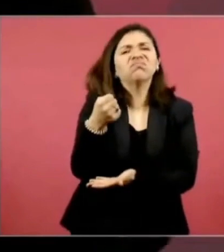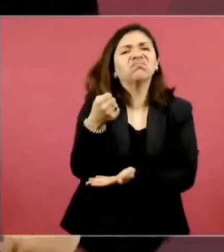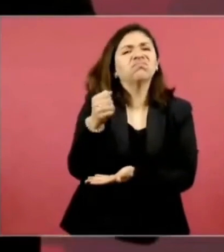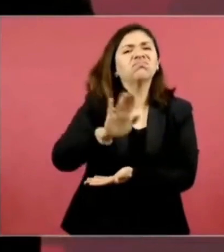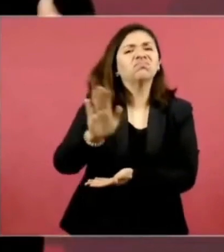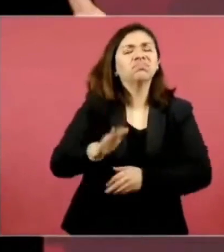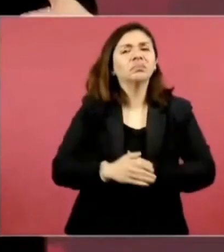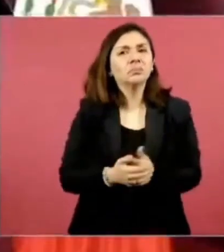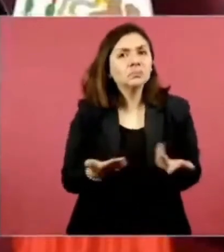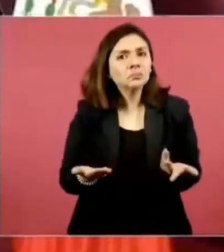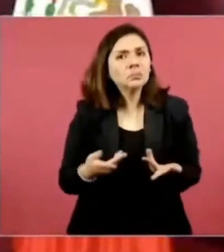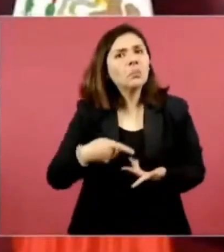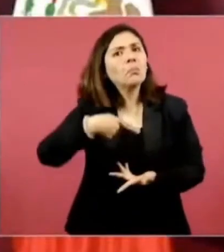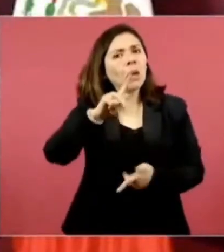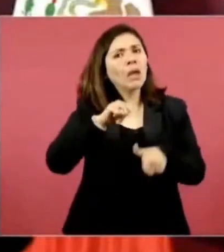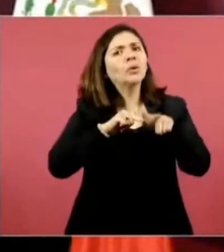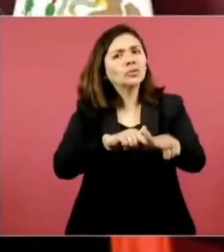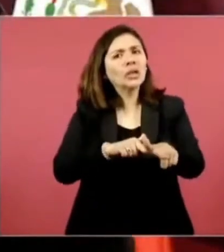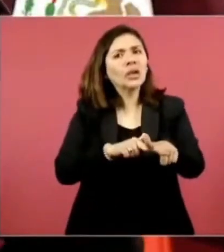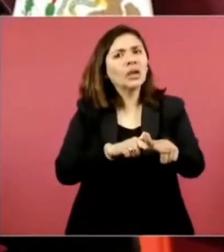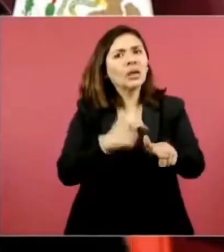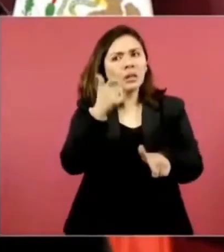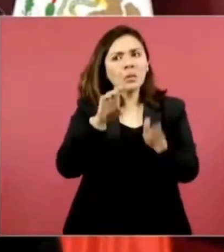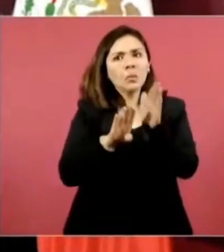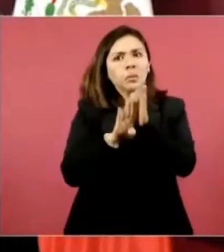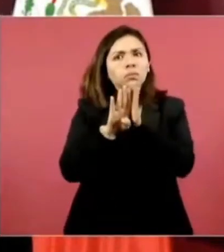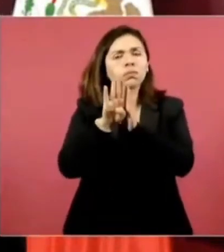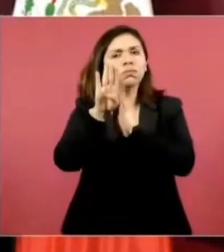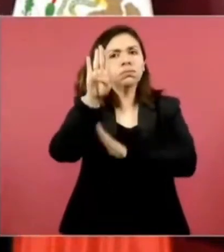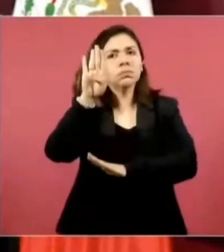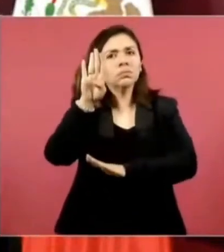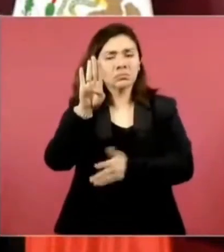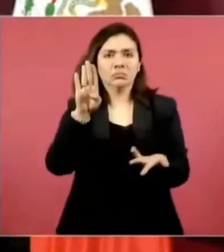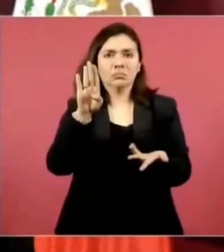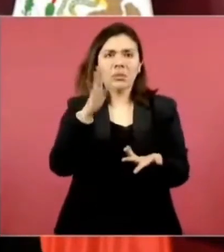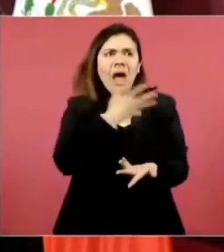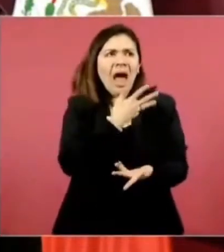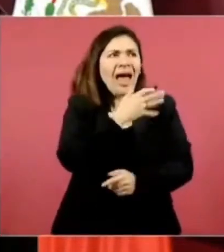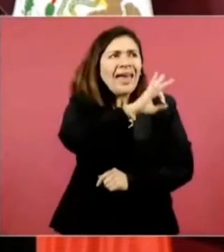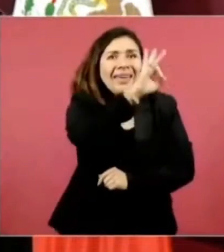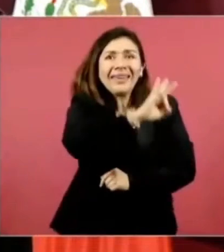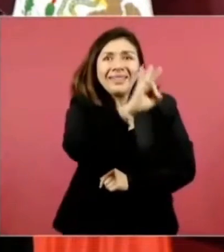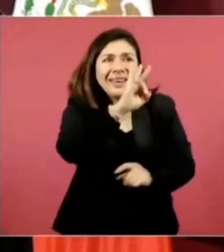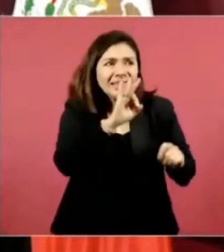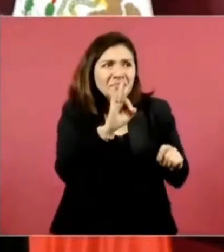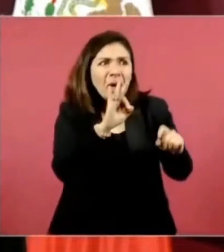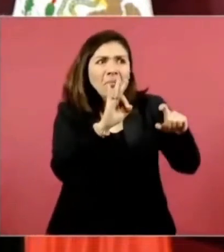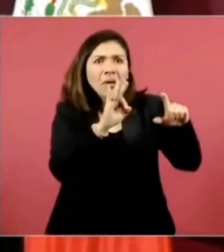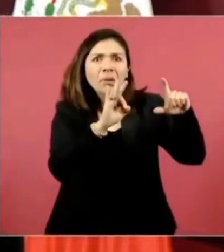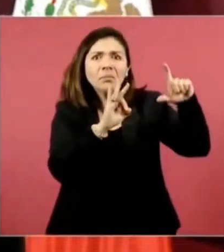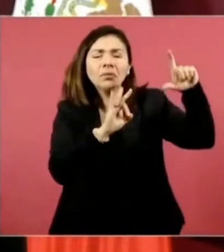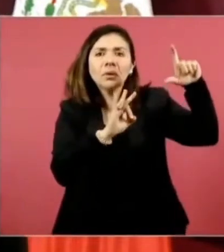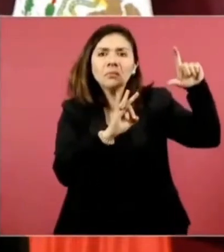sigue habiendo crecimiento si están altas las tasas de interés?